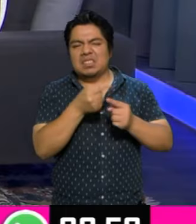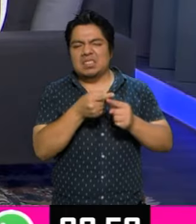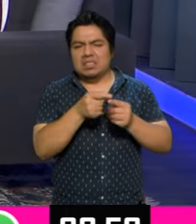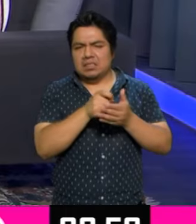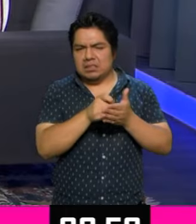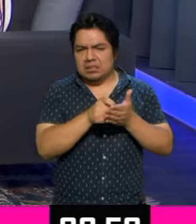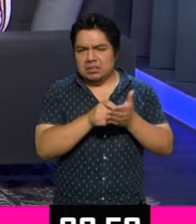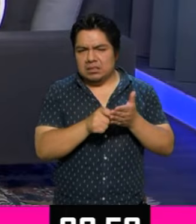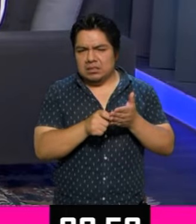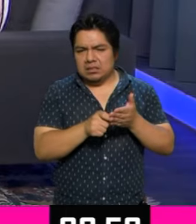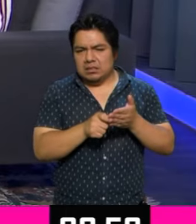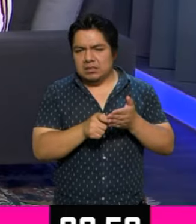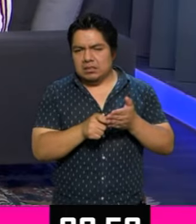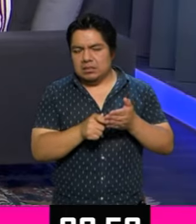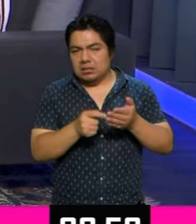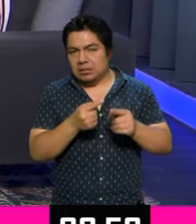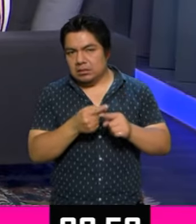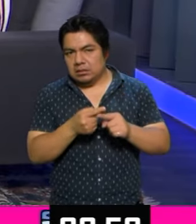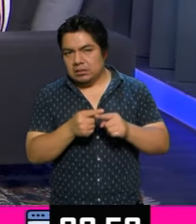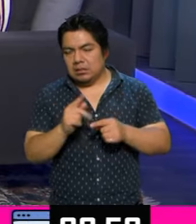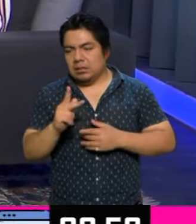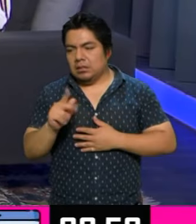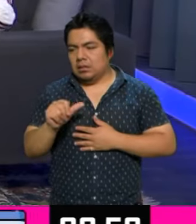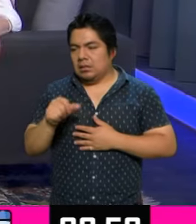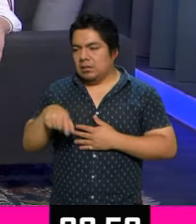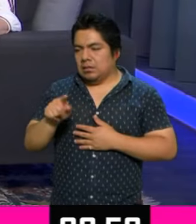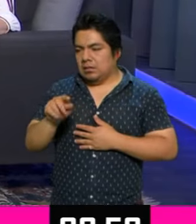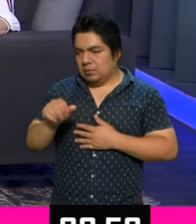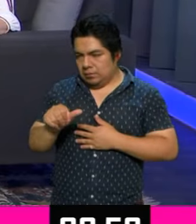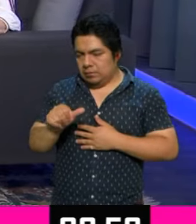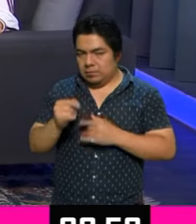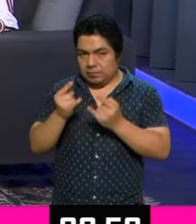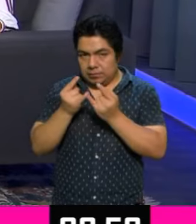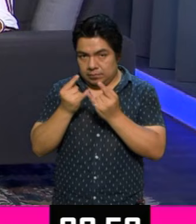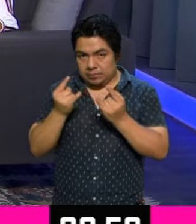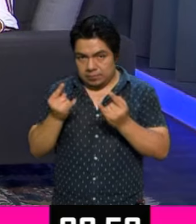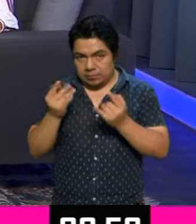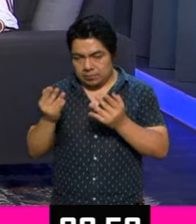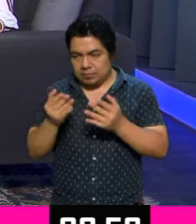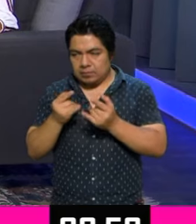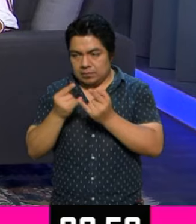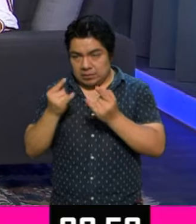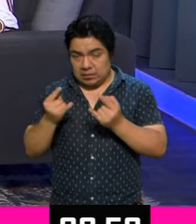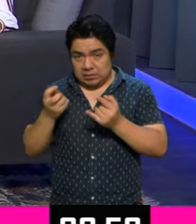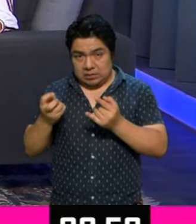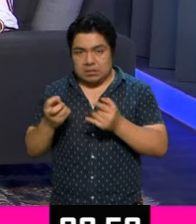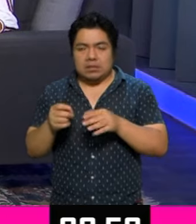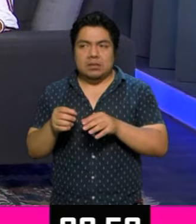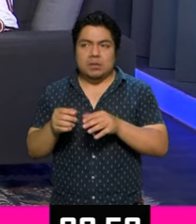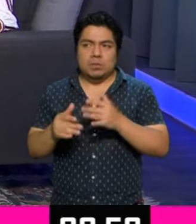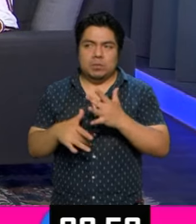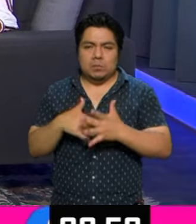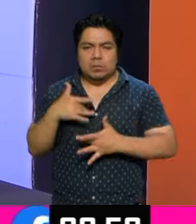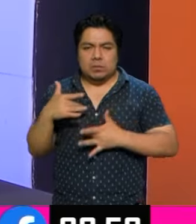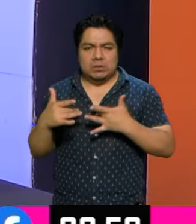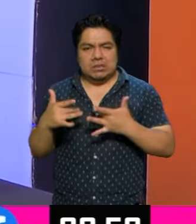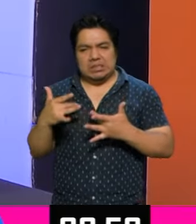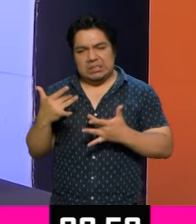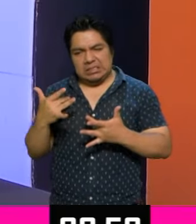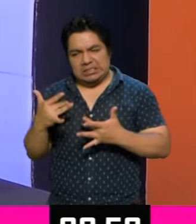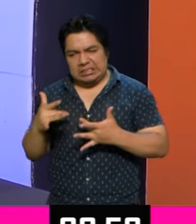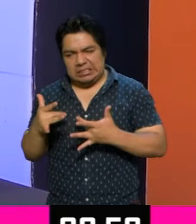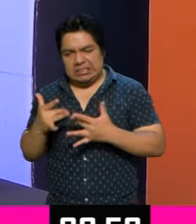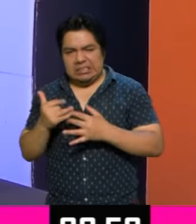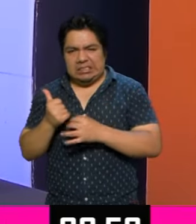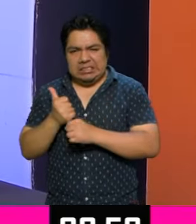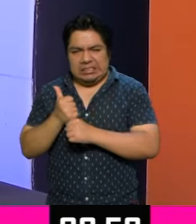¿Quién le escribió? Bueno, Paquita, míralo. Es que la historia que cuenta de Paquita verdaderamente es como muy... dolorosa. O sea, muy conmovedora y muy